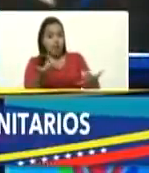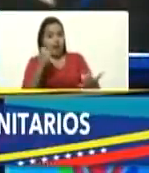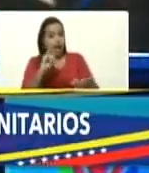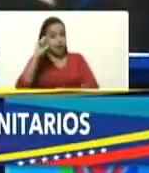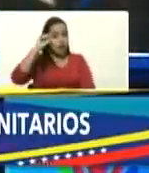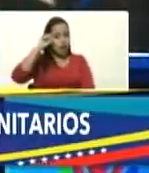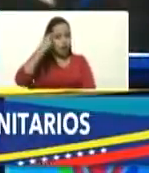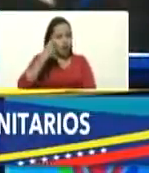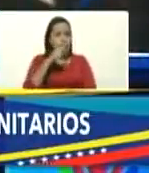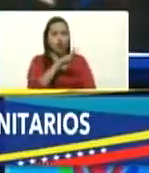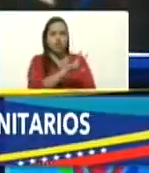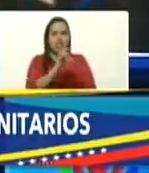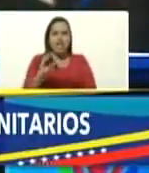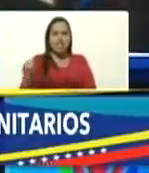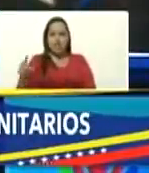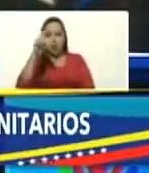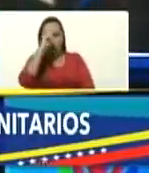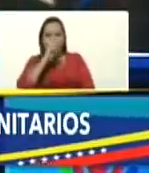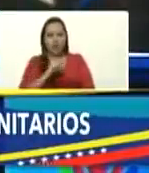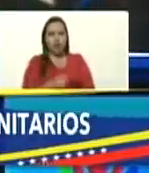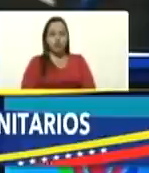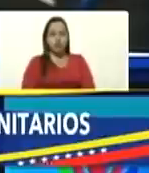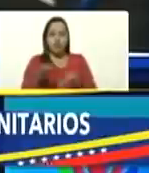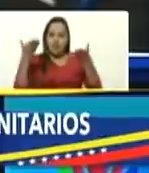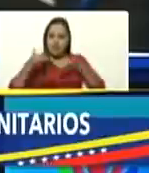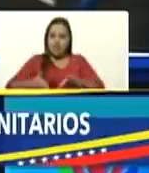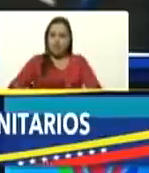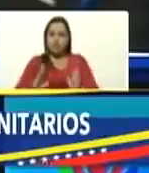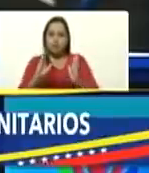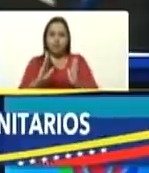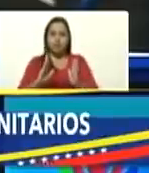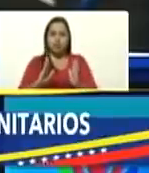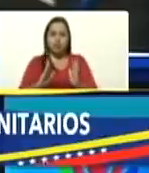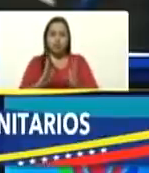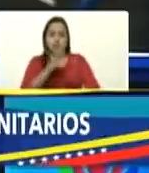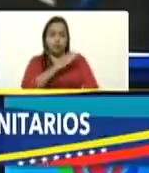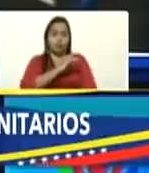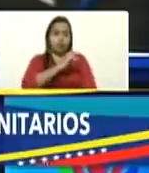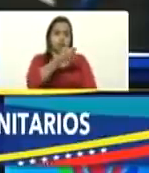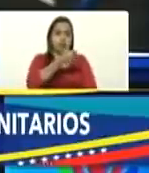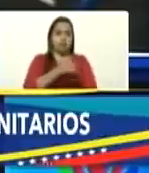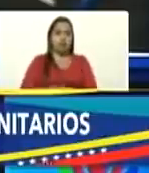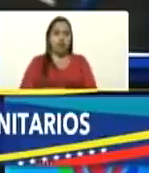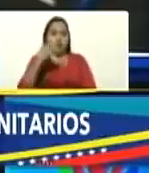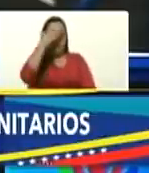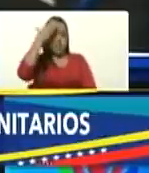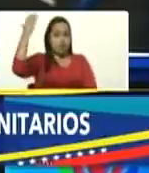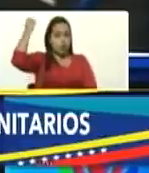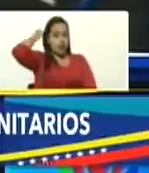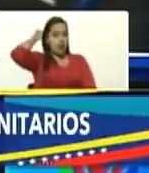conmemorando los 300 años del nacimiento del generalísimo Francisco de